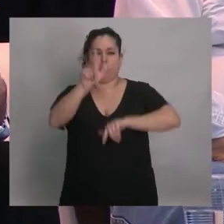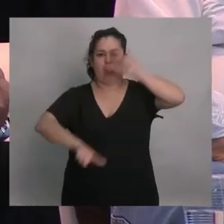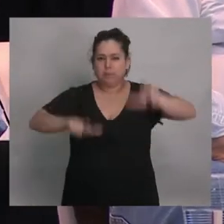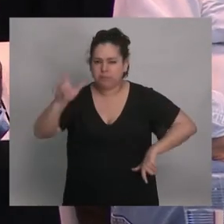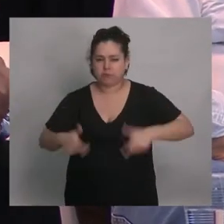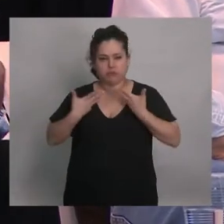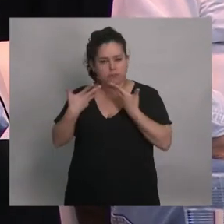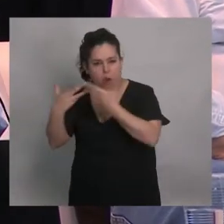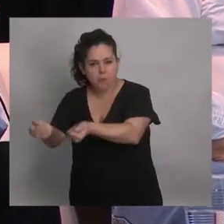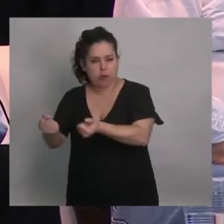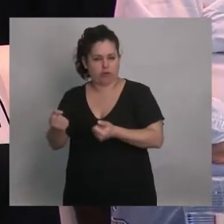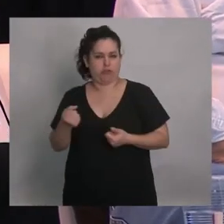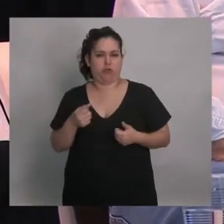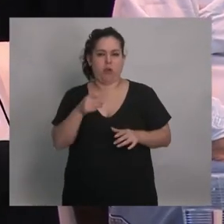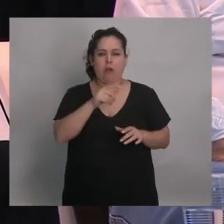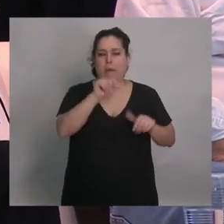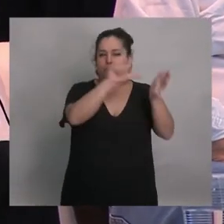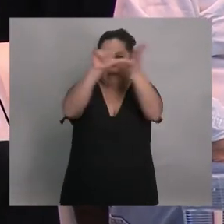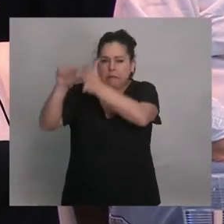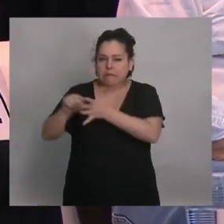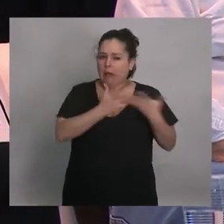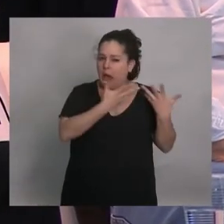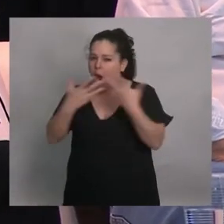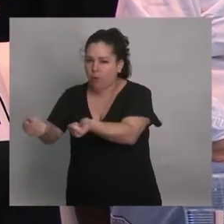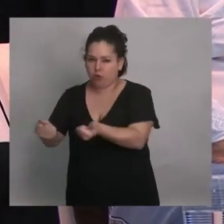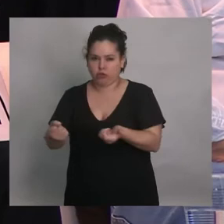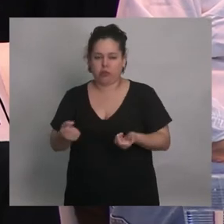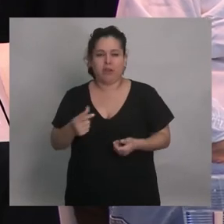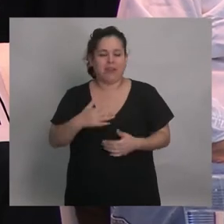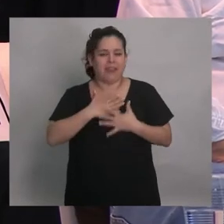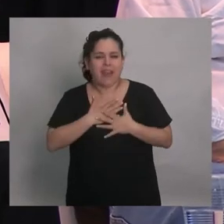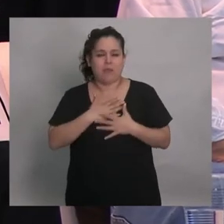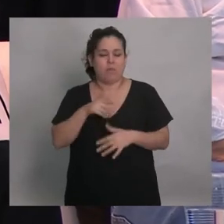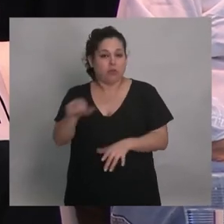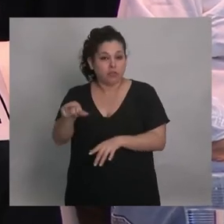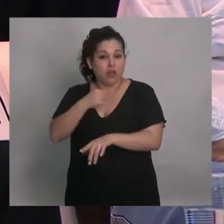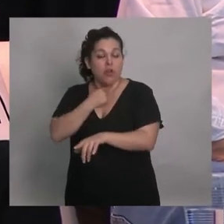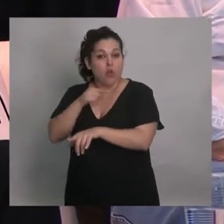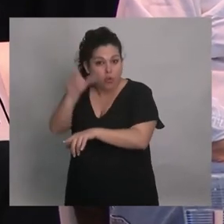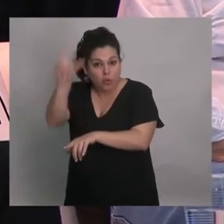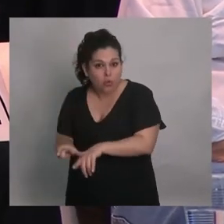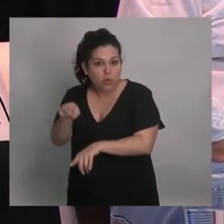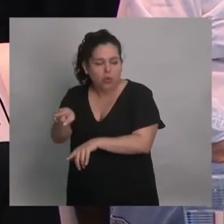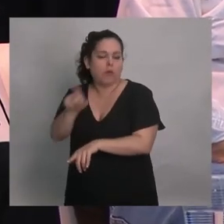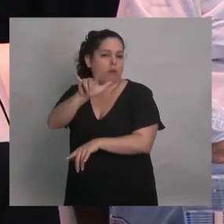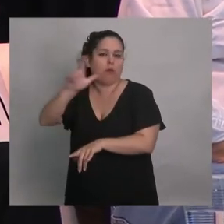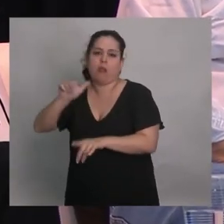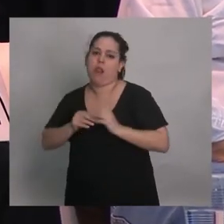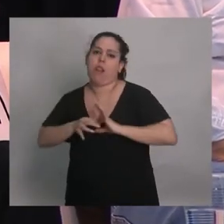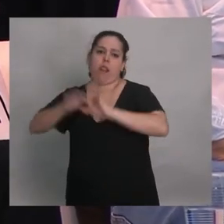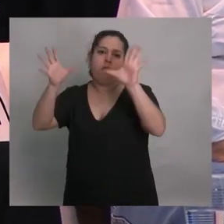necesitan el apoyo de los pueblos queremos a lula libre para que pueda